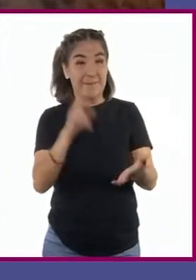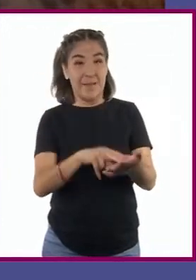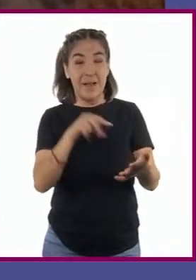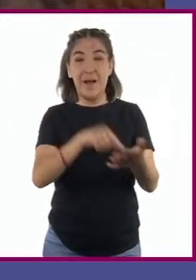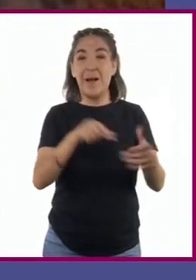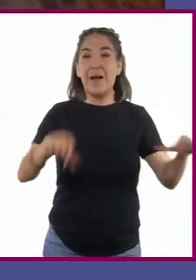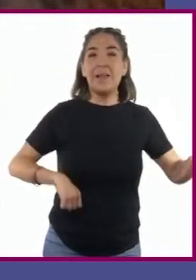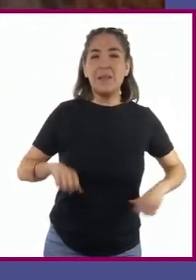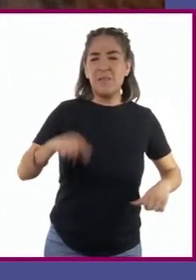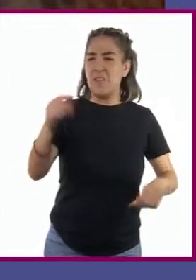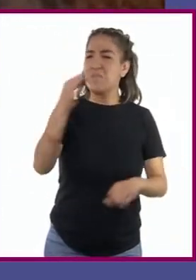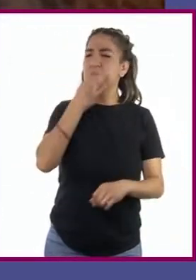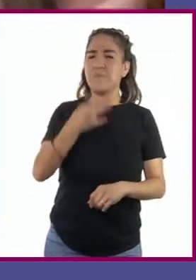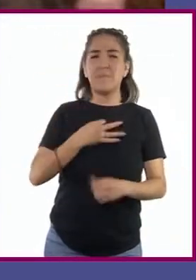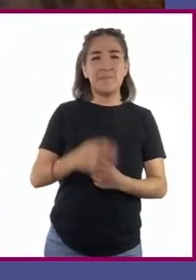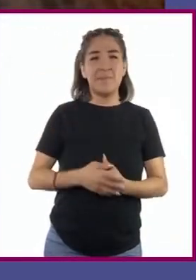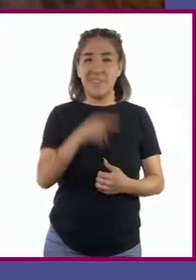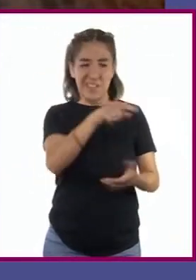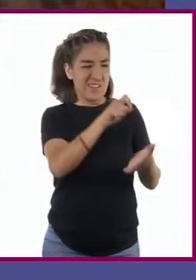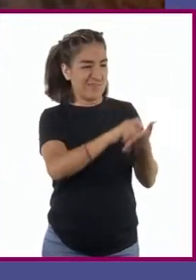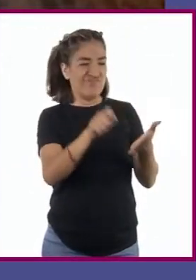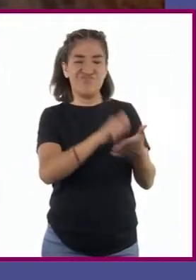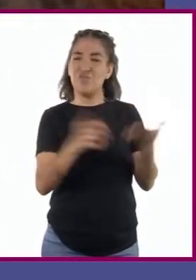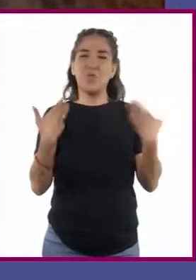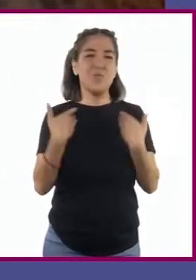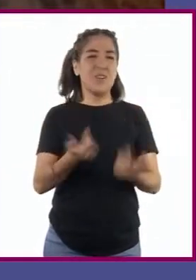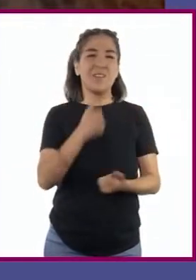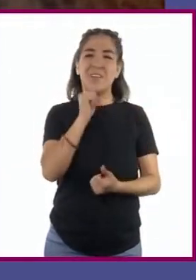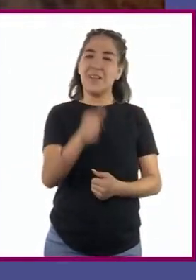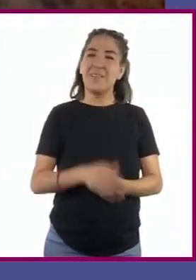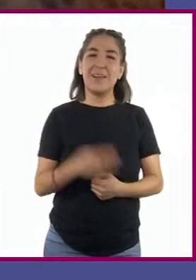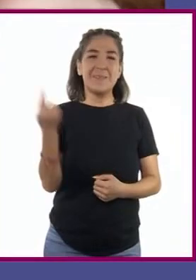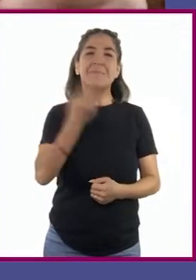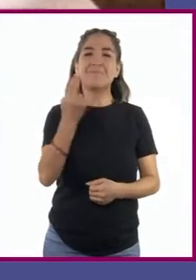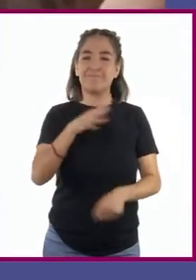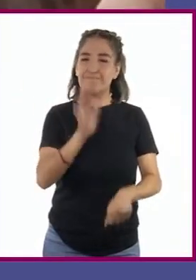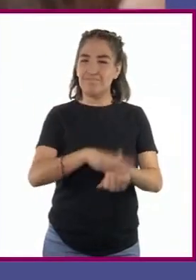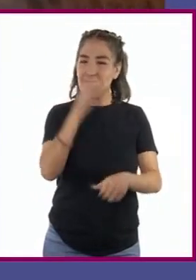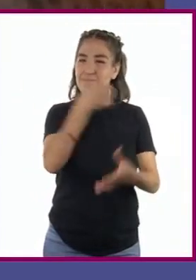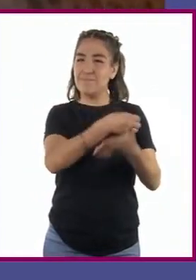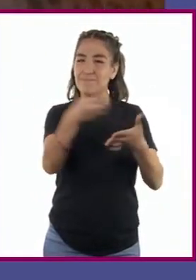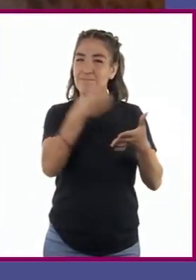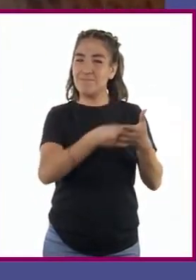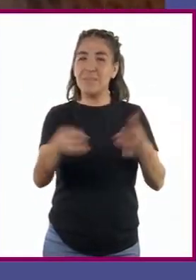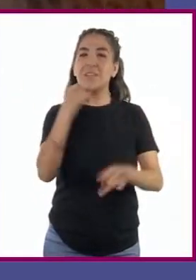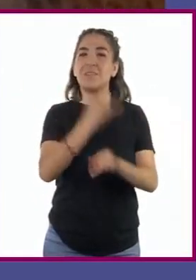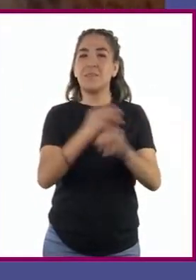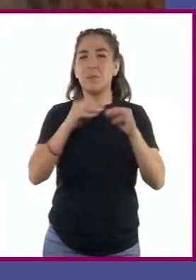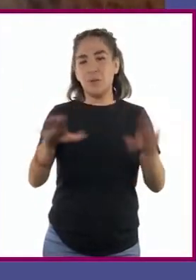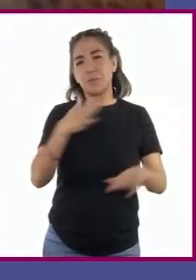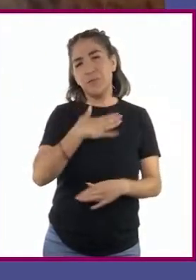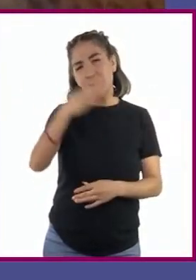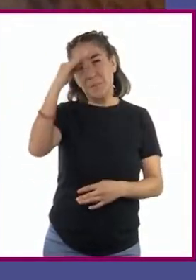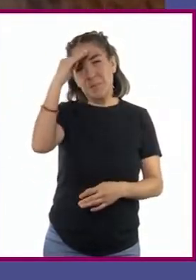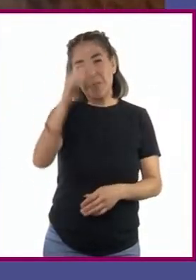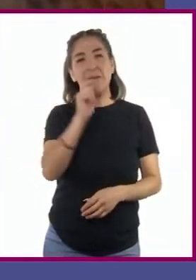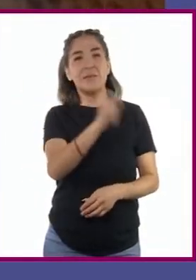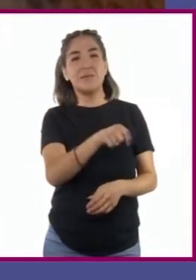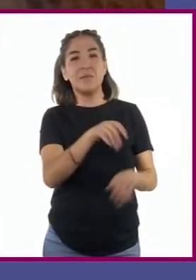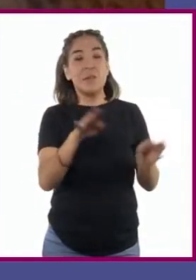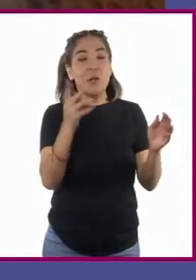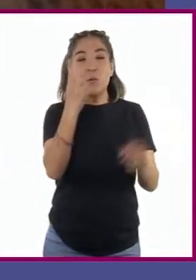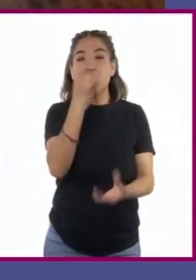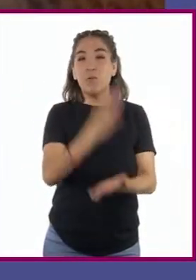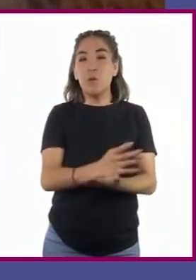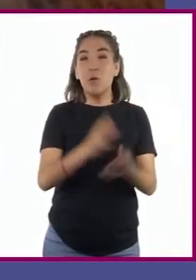hizo comentarios como la redacción no se entiende y hace falta organizar la información. Yo pensaba que solo con tener